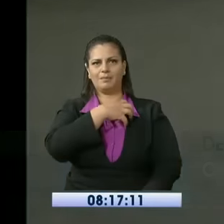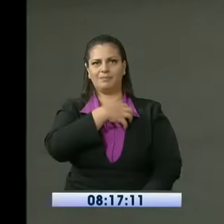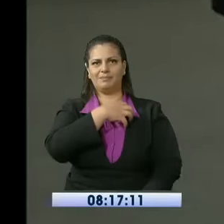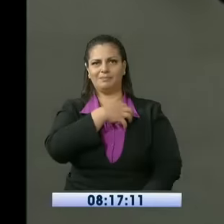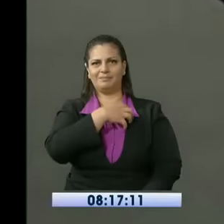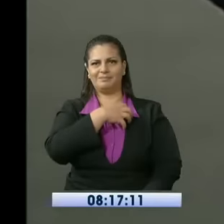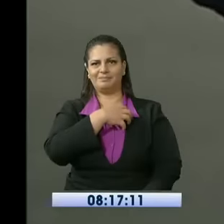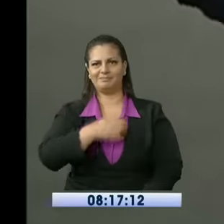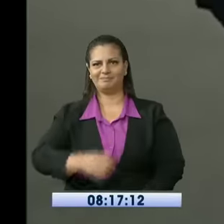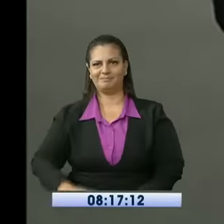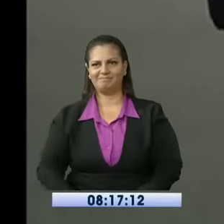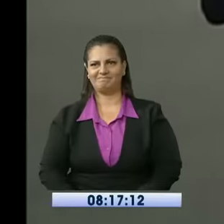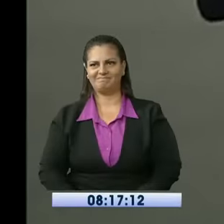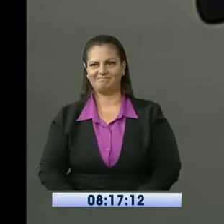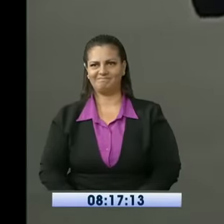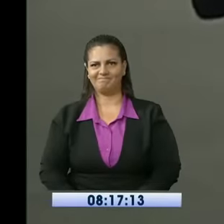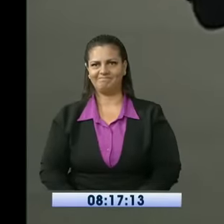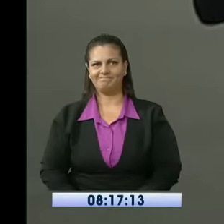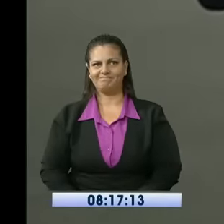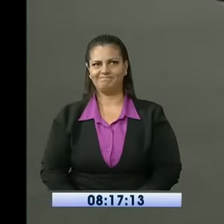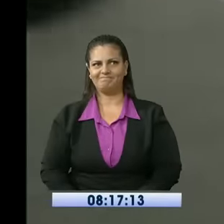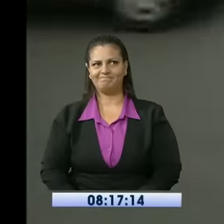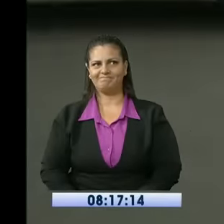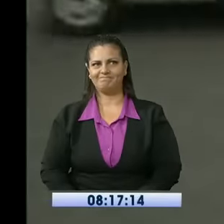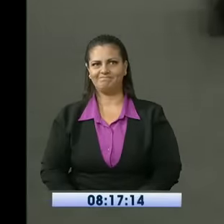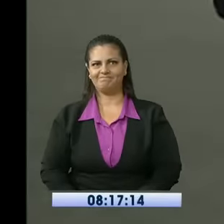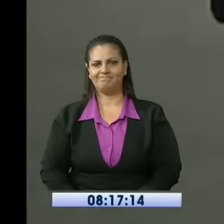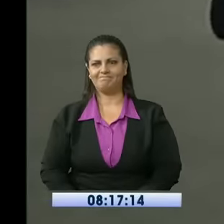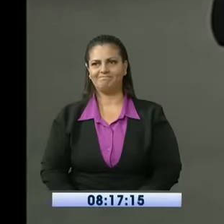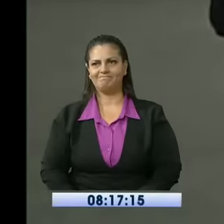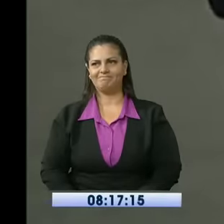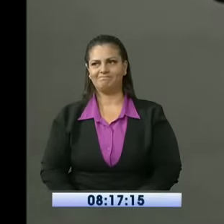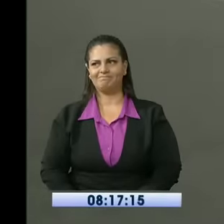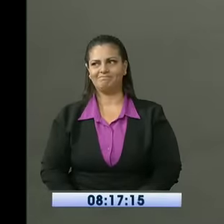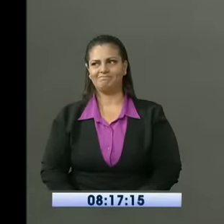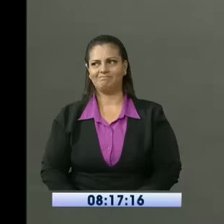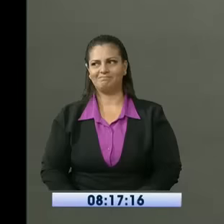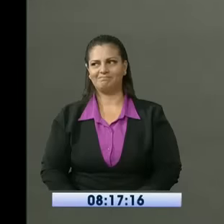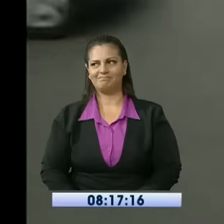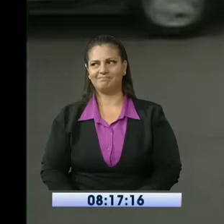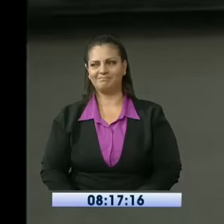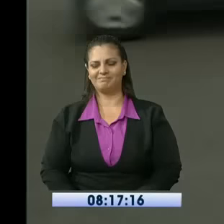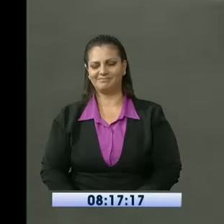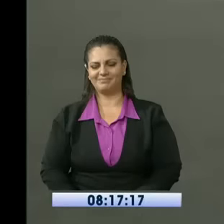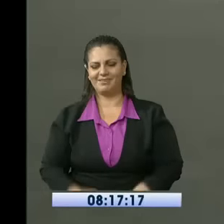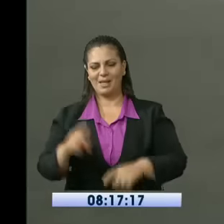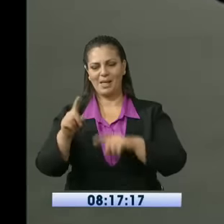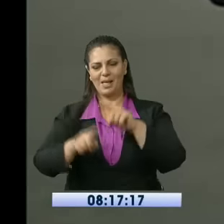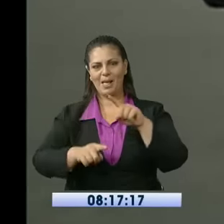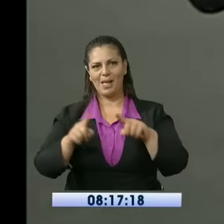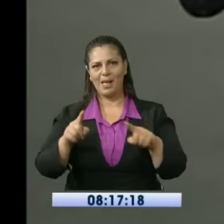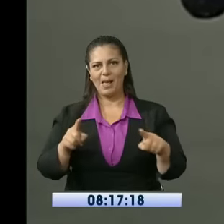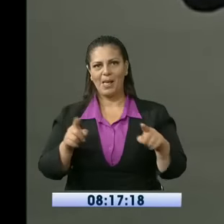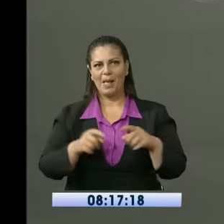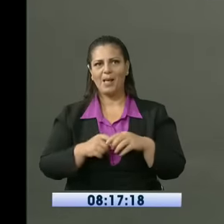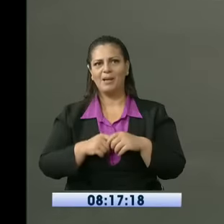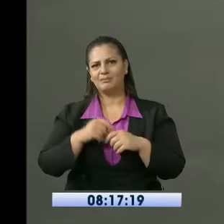su mayoría por presentar problemas con la matrícula. Es entonces, amigos televidentes